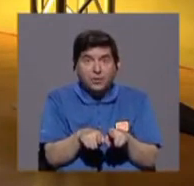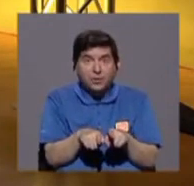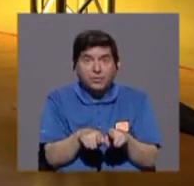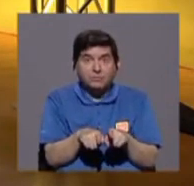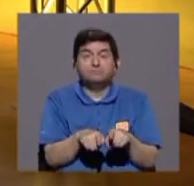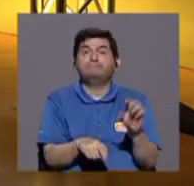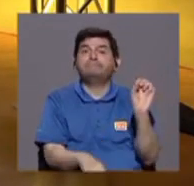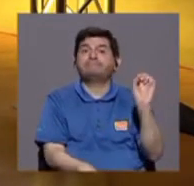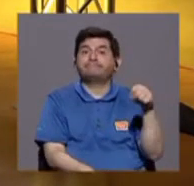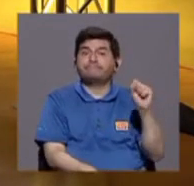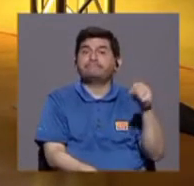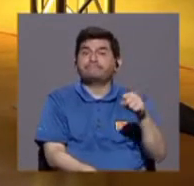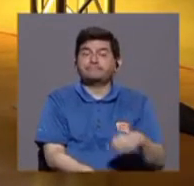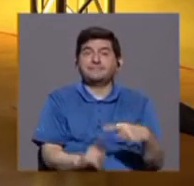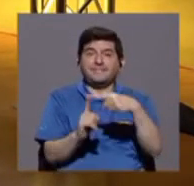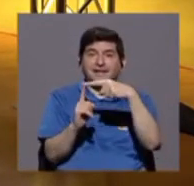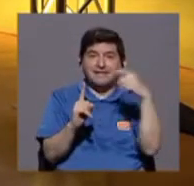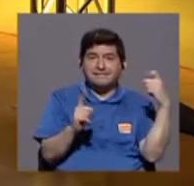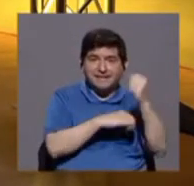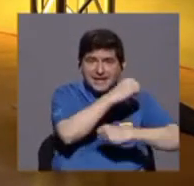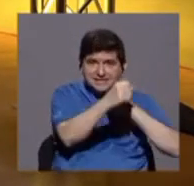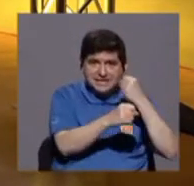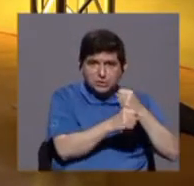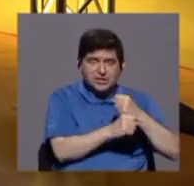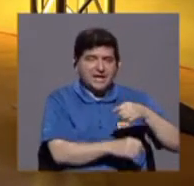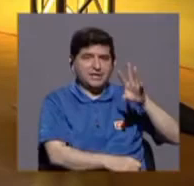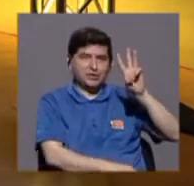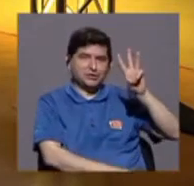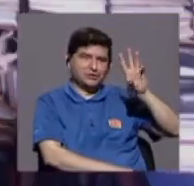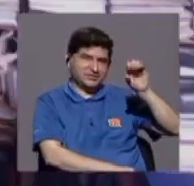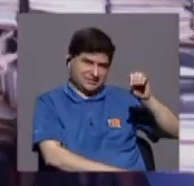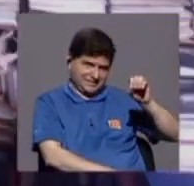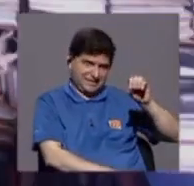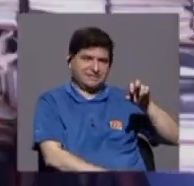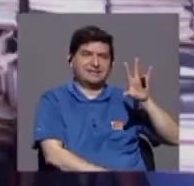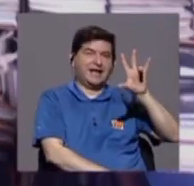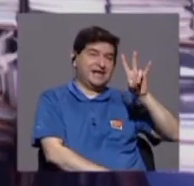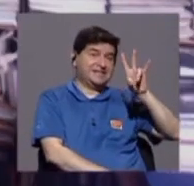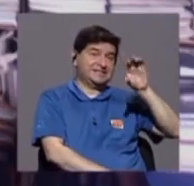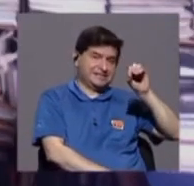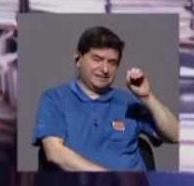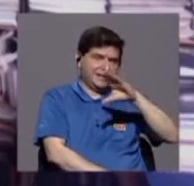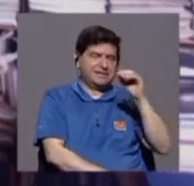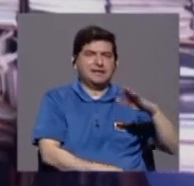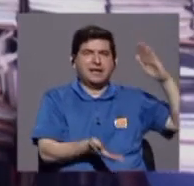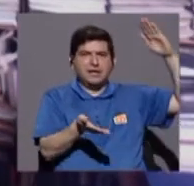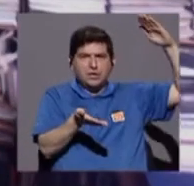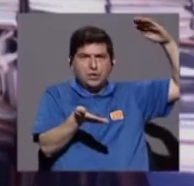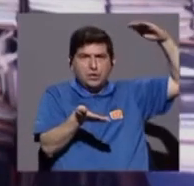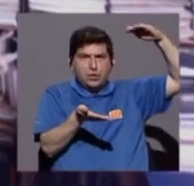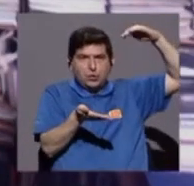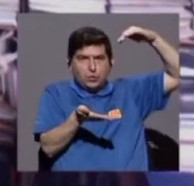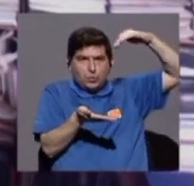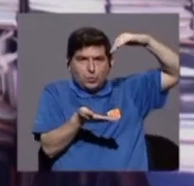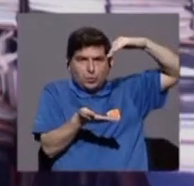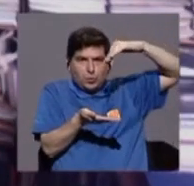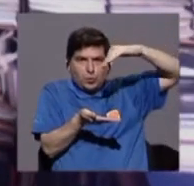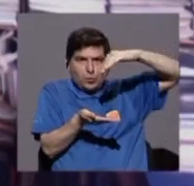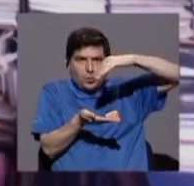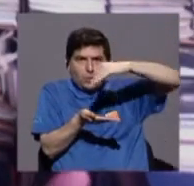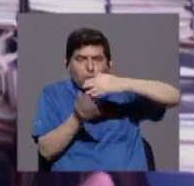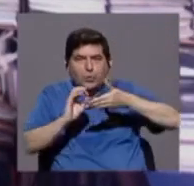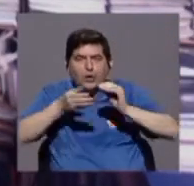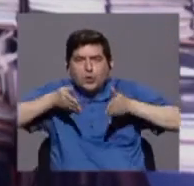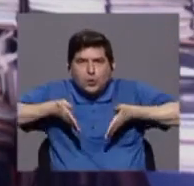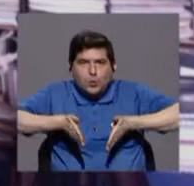ocurrió a partir de los años 60, 70 y empieza a descender la fecundidad, lo que